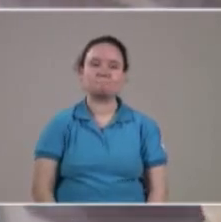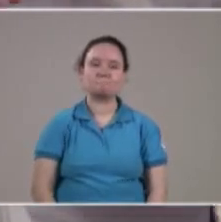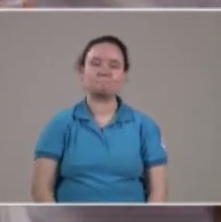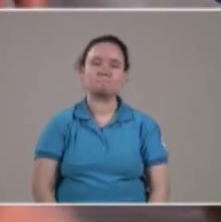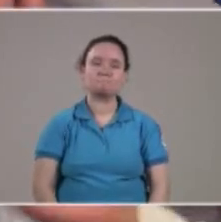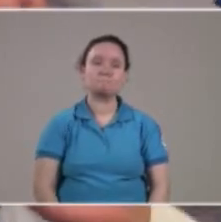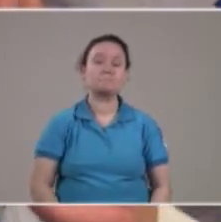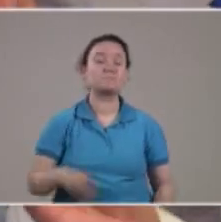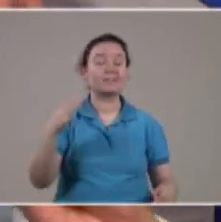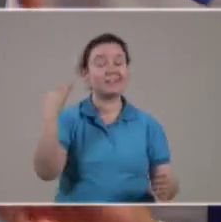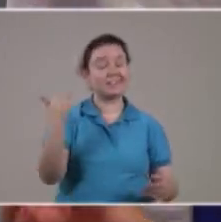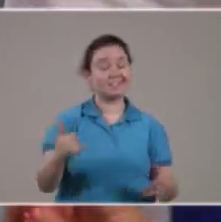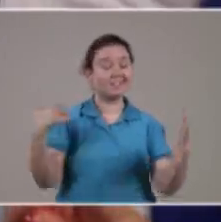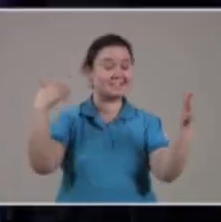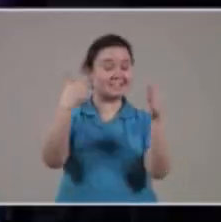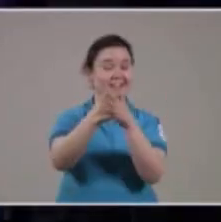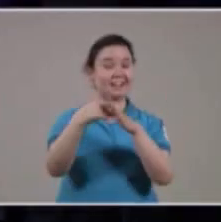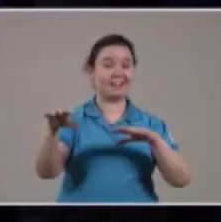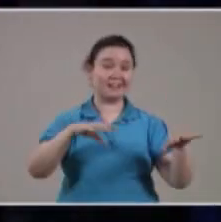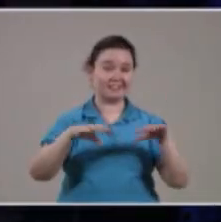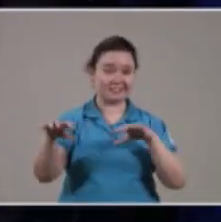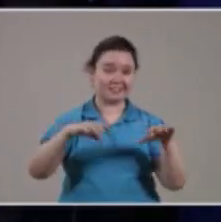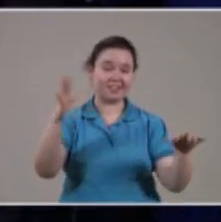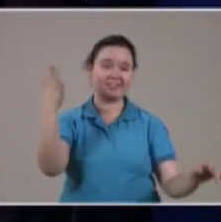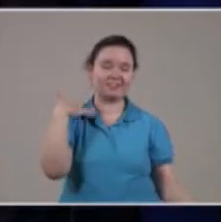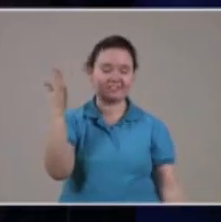Y ya viene el retiro y ahí vamos a ver qué pasa.